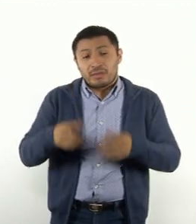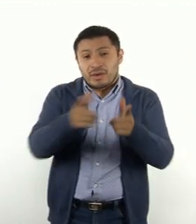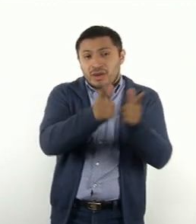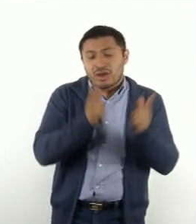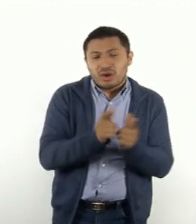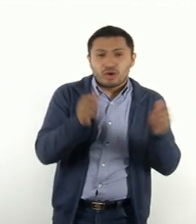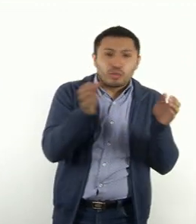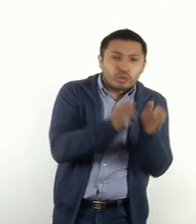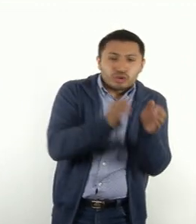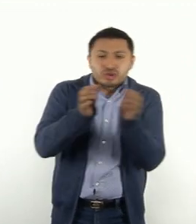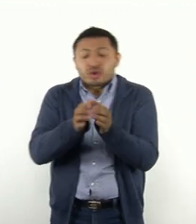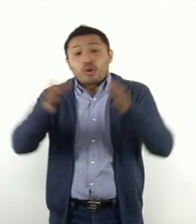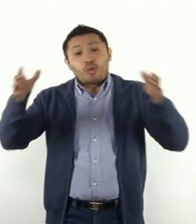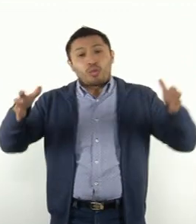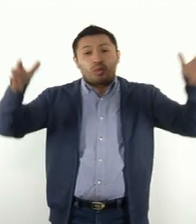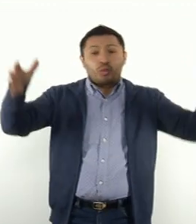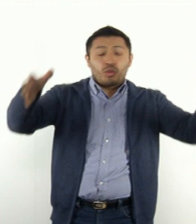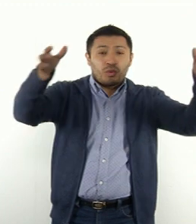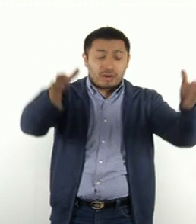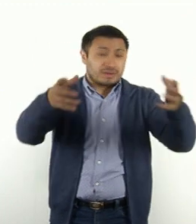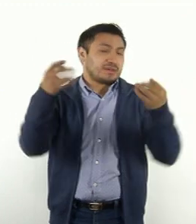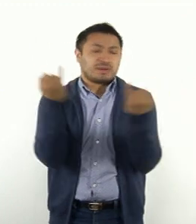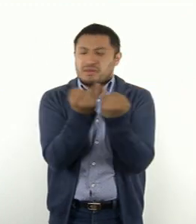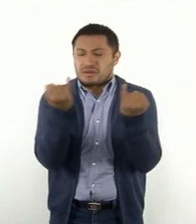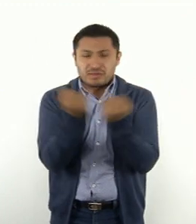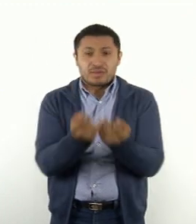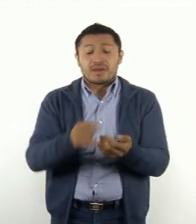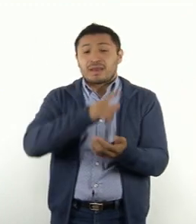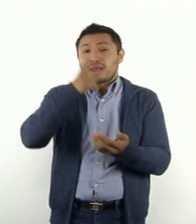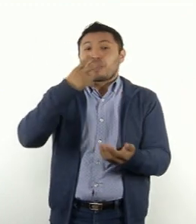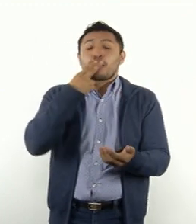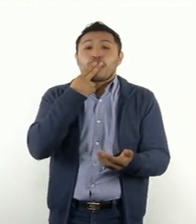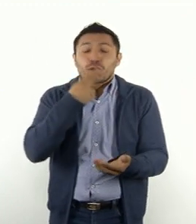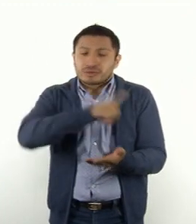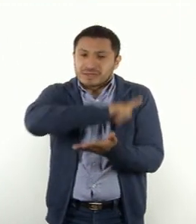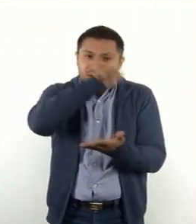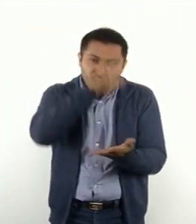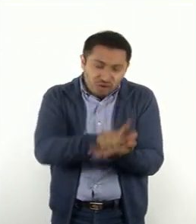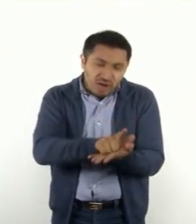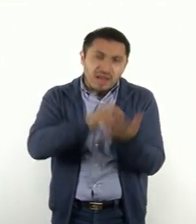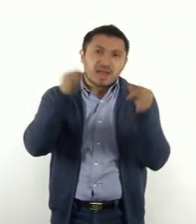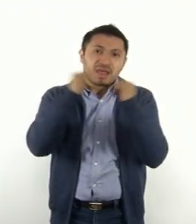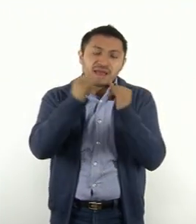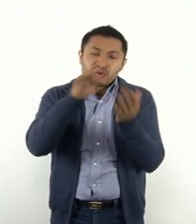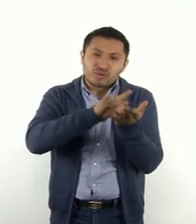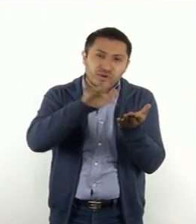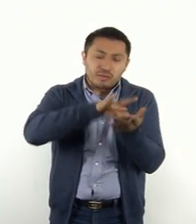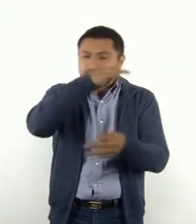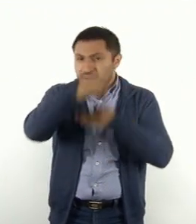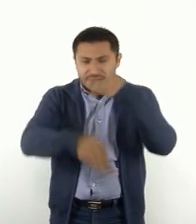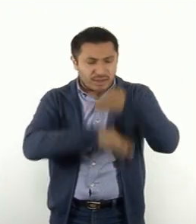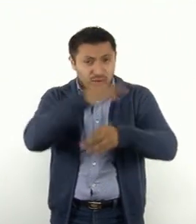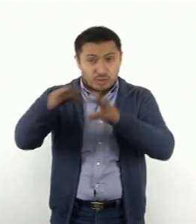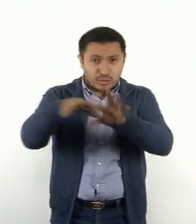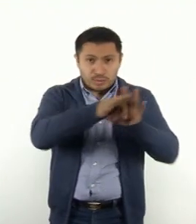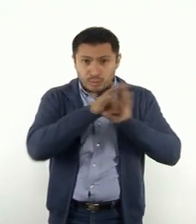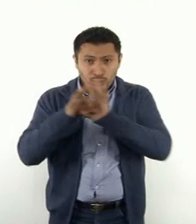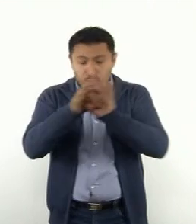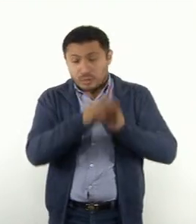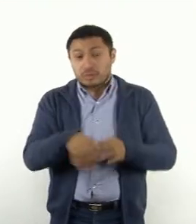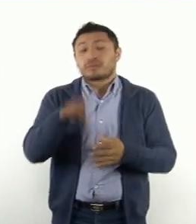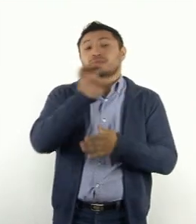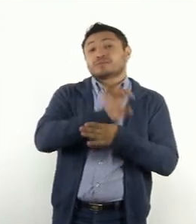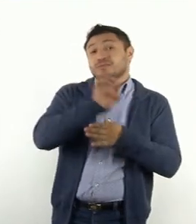y los disidentes por medio de las leyes y las instituciones. Entonces, en una